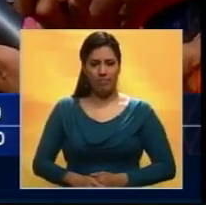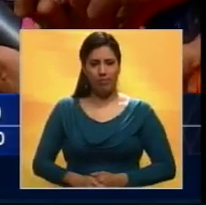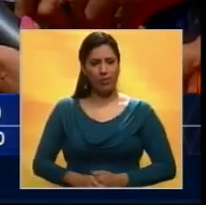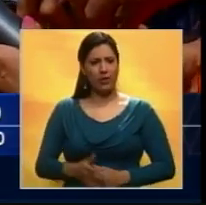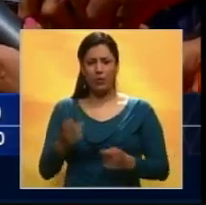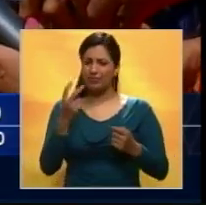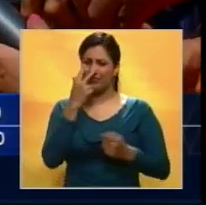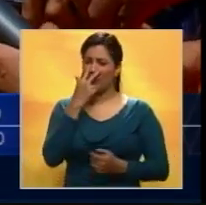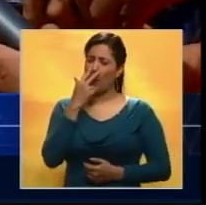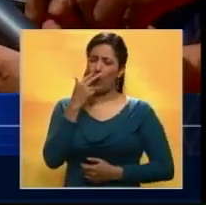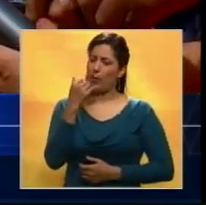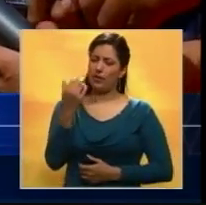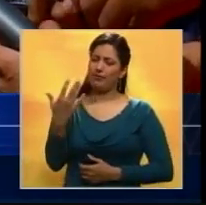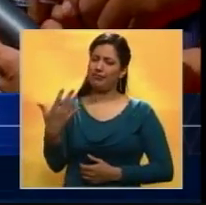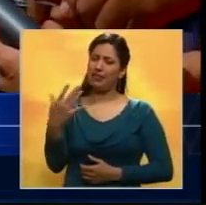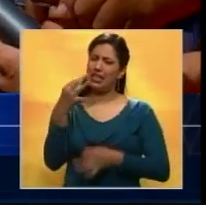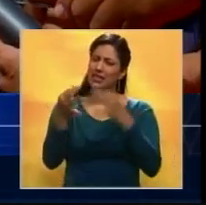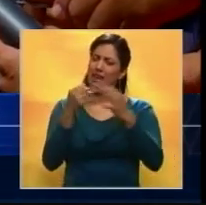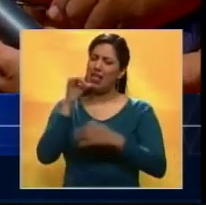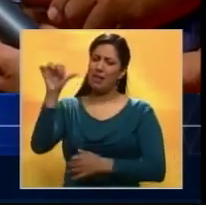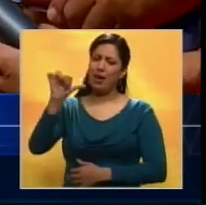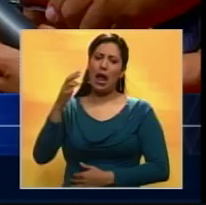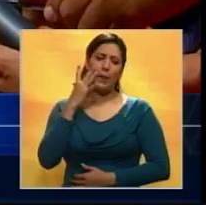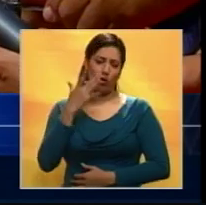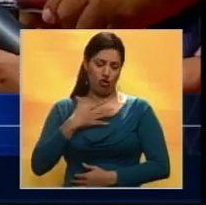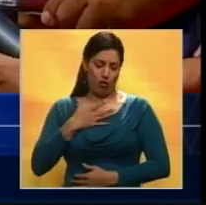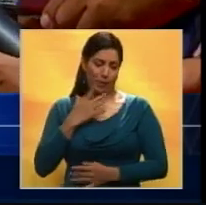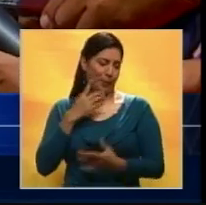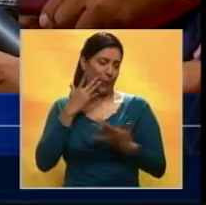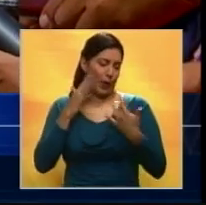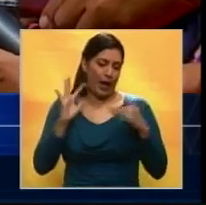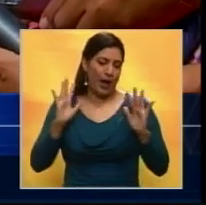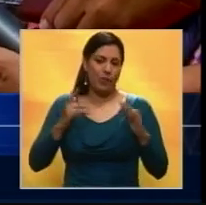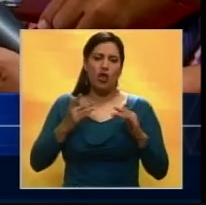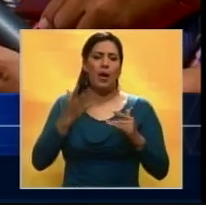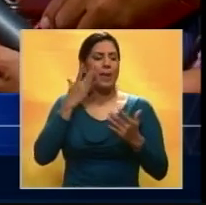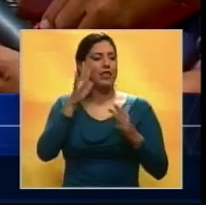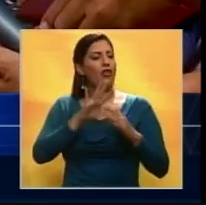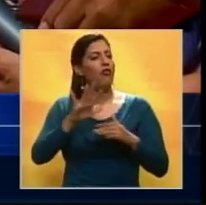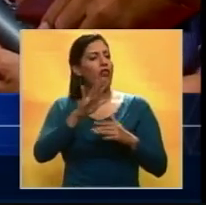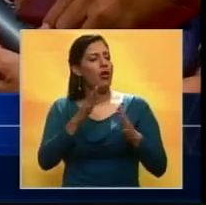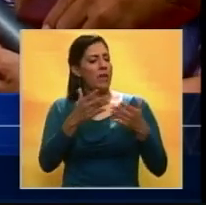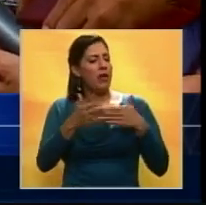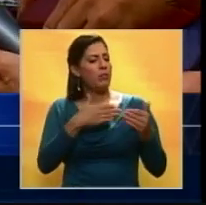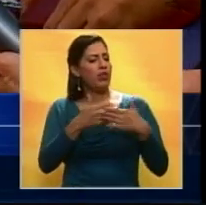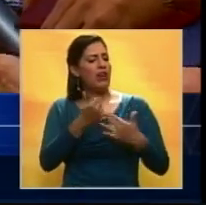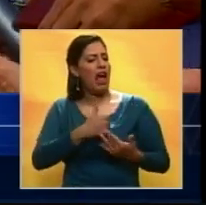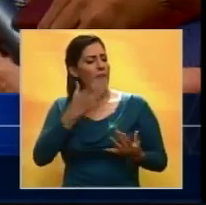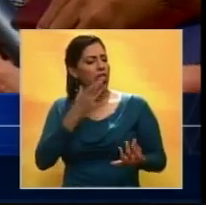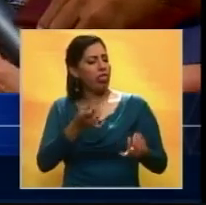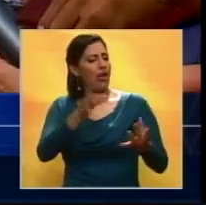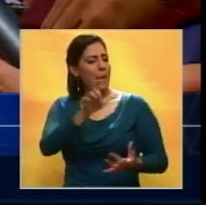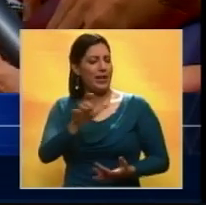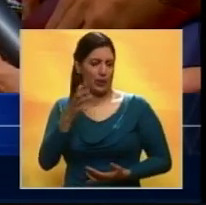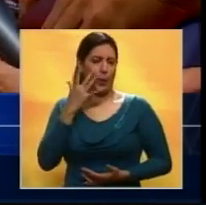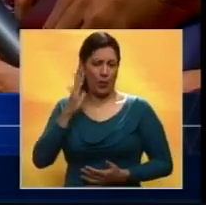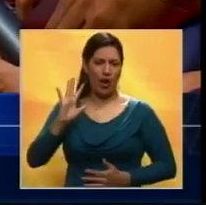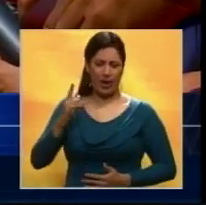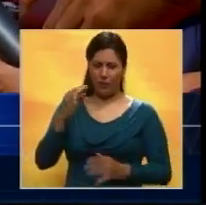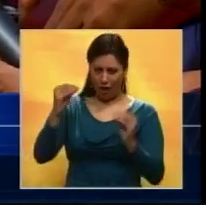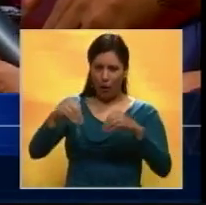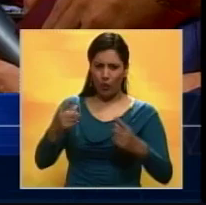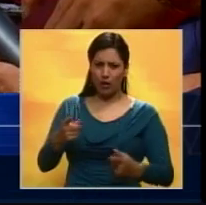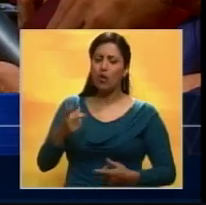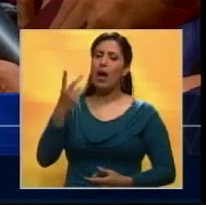Muy pobres las declaraciones. Eso es como si yo dijera que no es importante el hambre que está pasando la gente. Es como si yo dijera que no